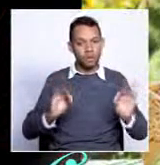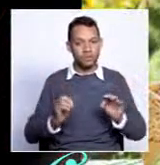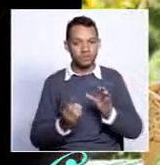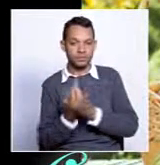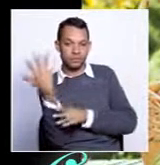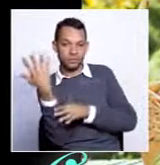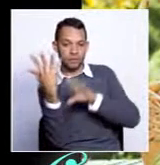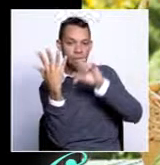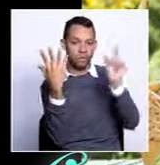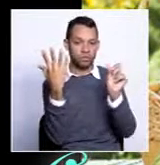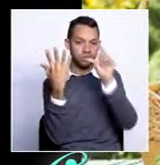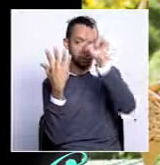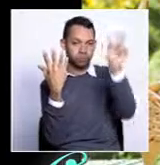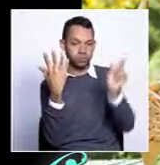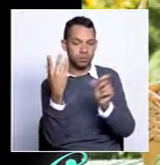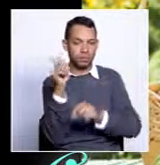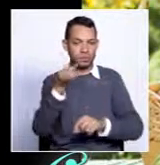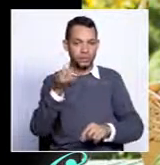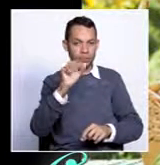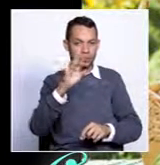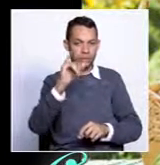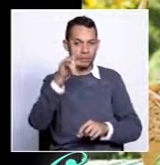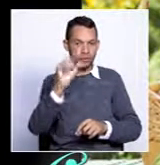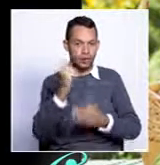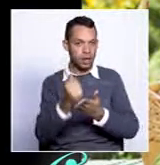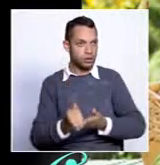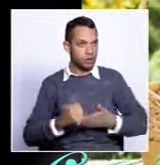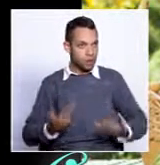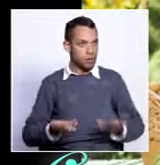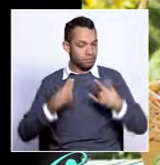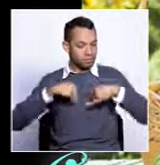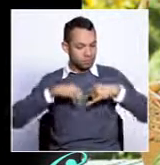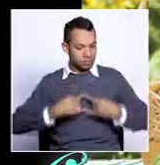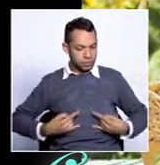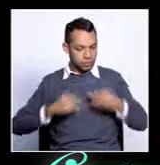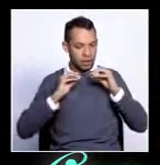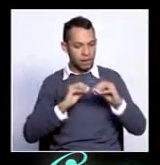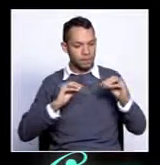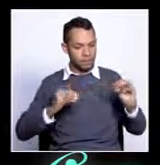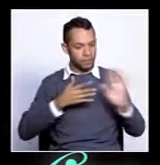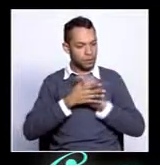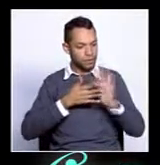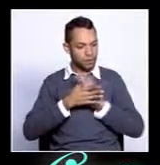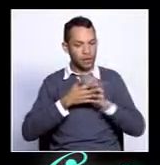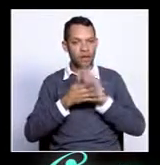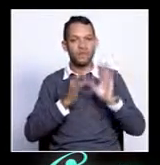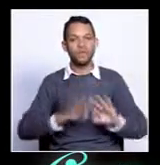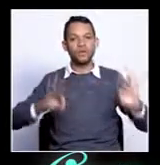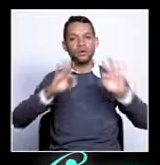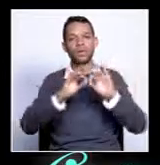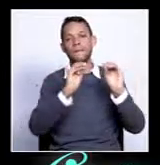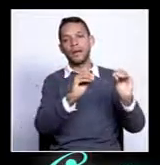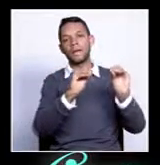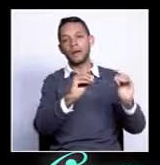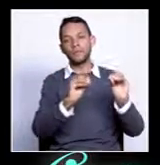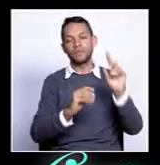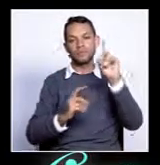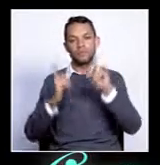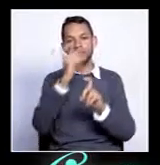secundarios terribles entonces el comentario al cual yo voy es al